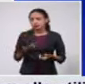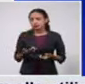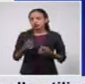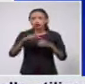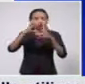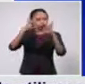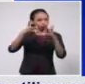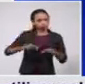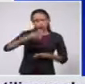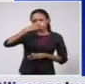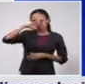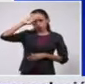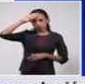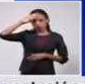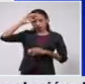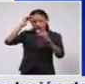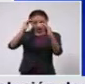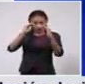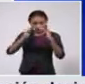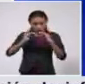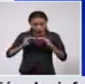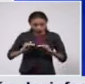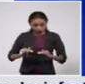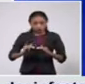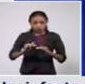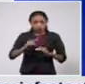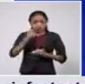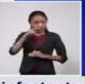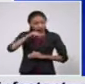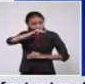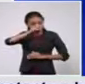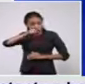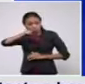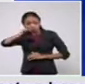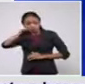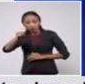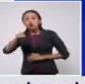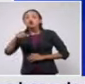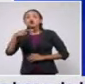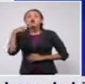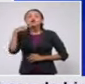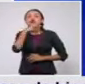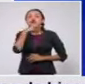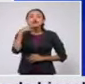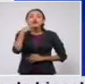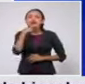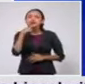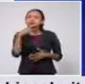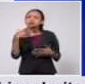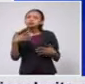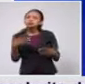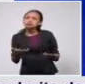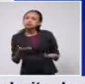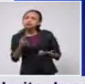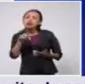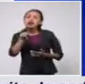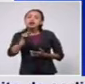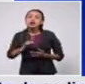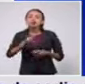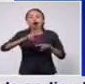Cuba, y abajo con la curva roja, que es lo que representa La